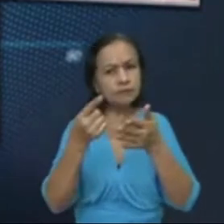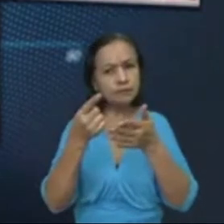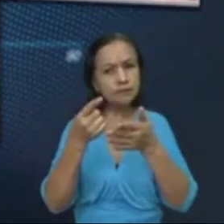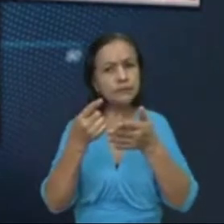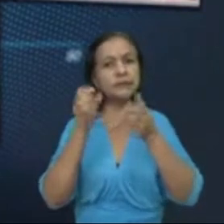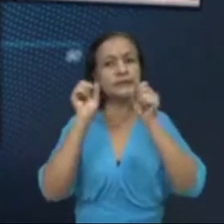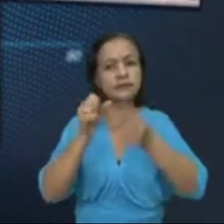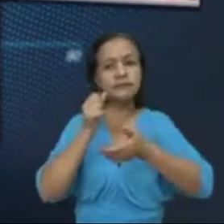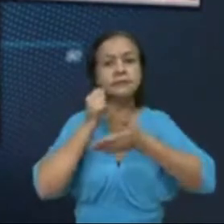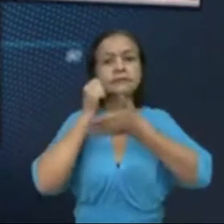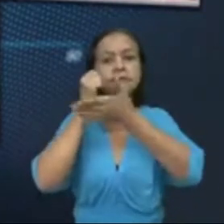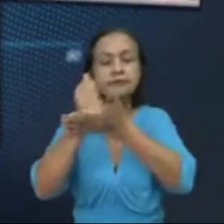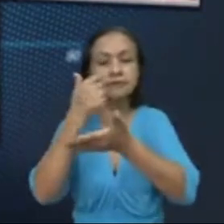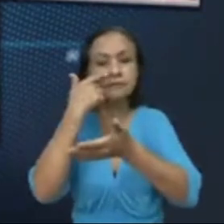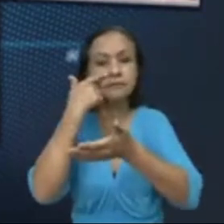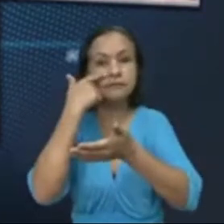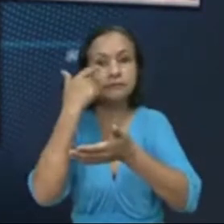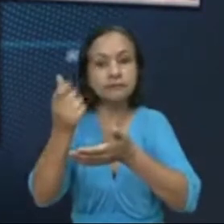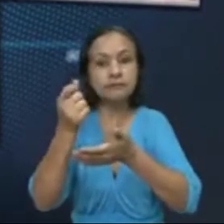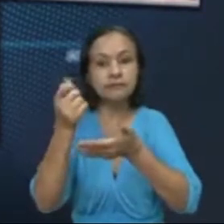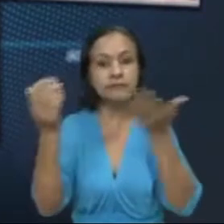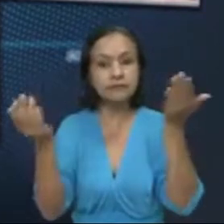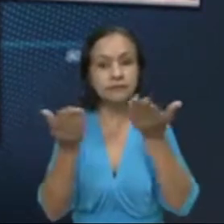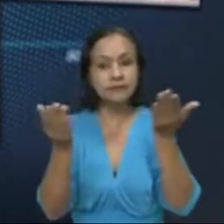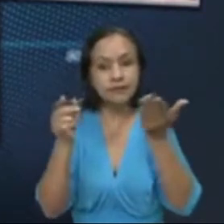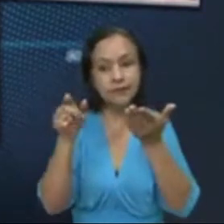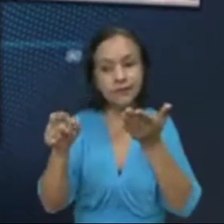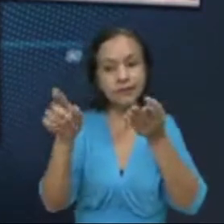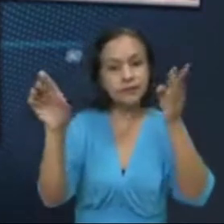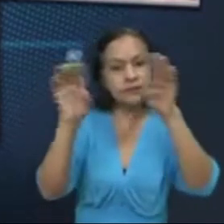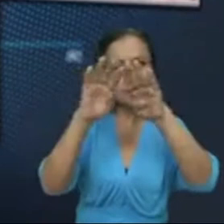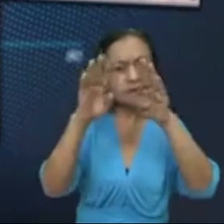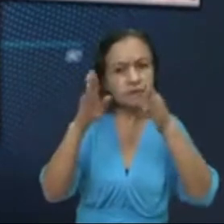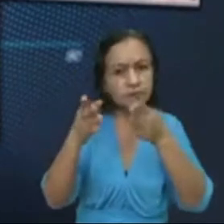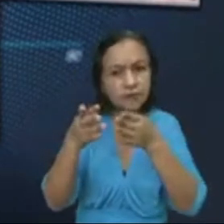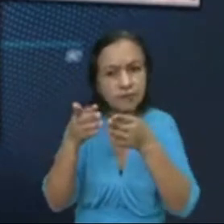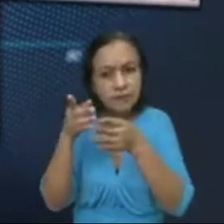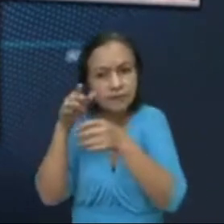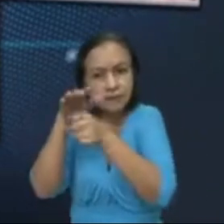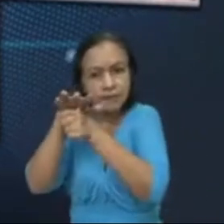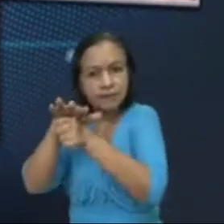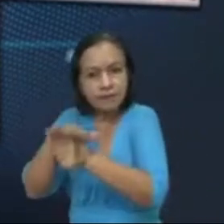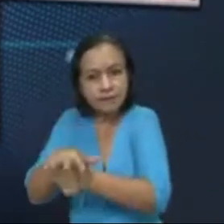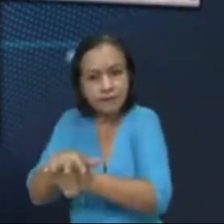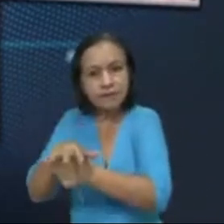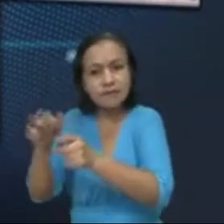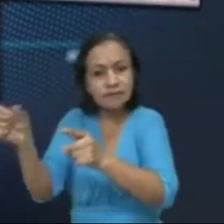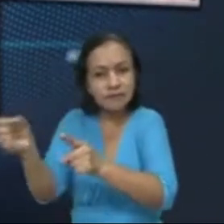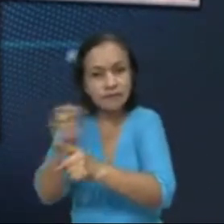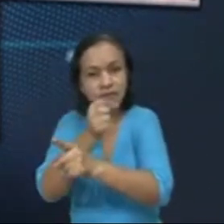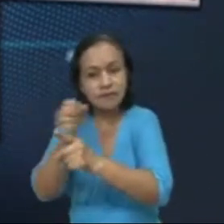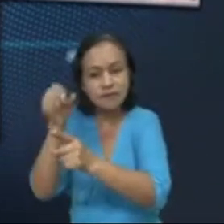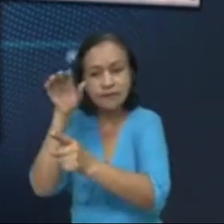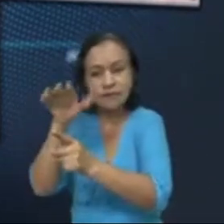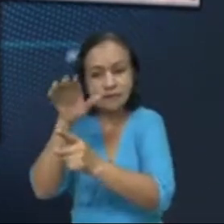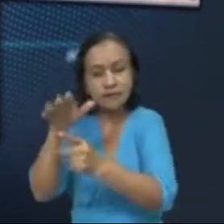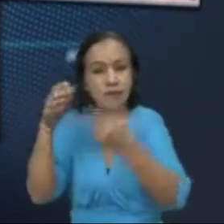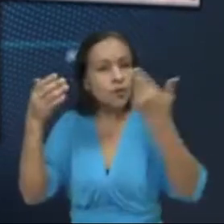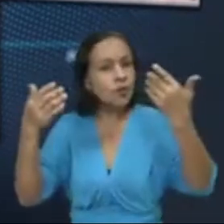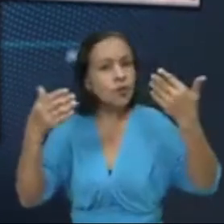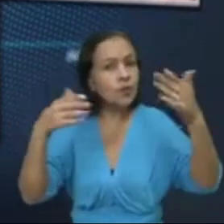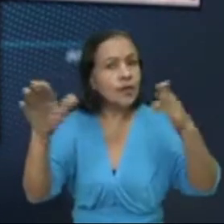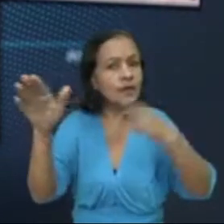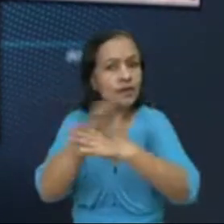ayudar a reconocer y a identificar cuando las mujeres estamos en una situación de violencia, cualquier tipo